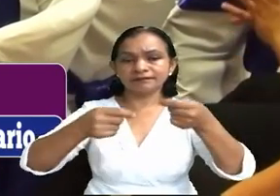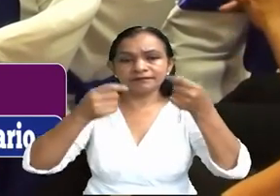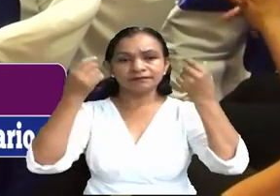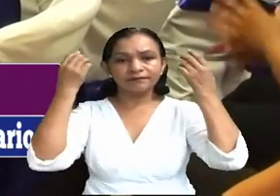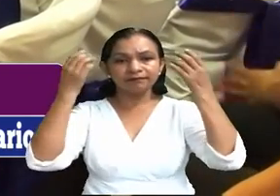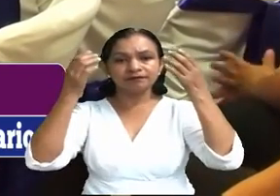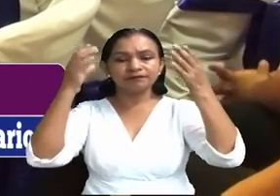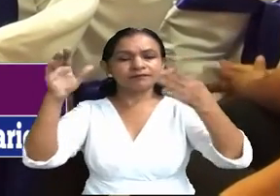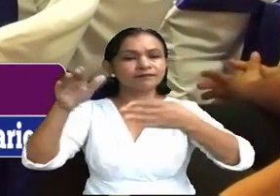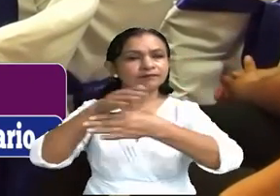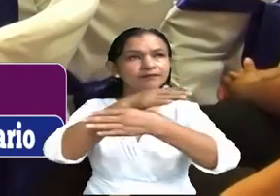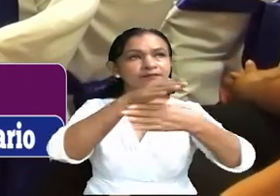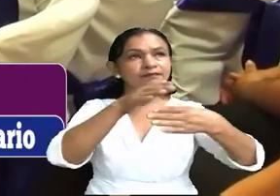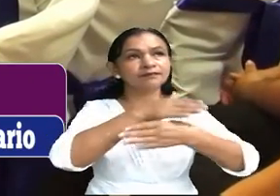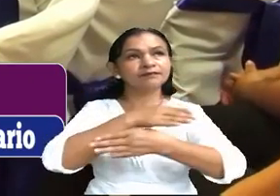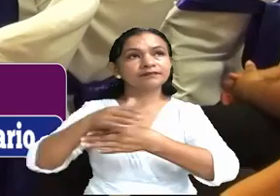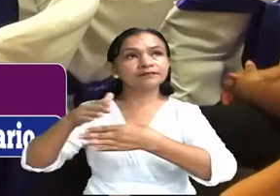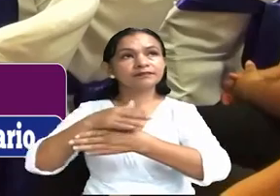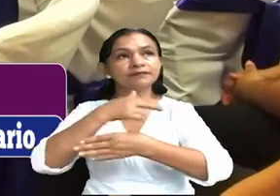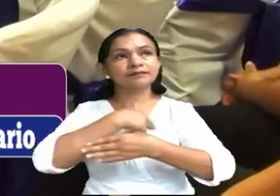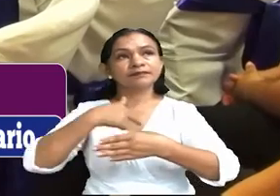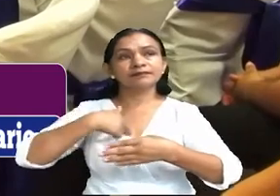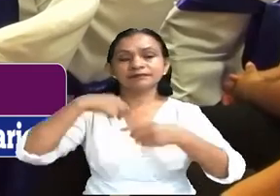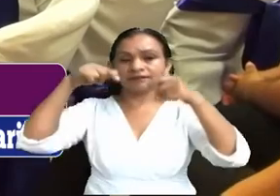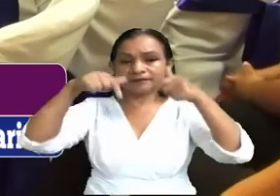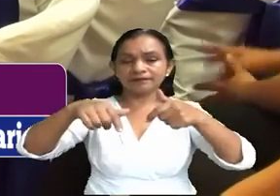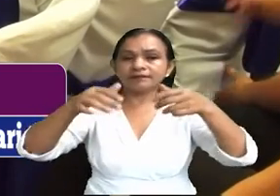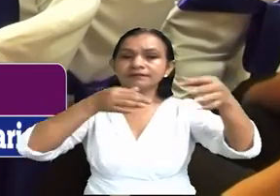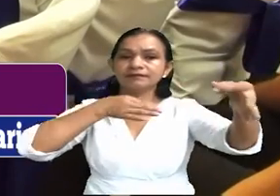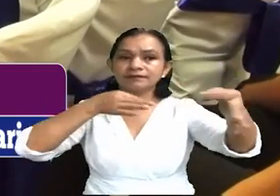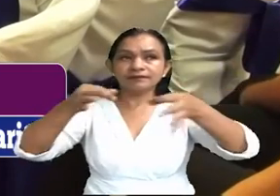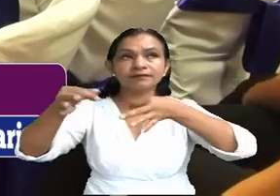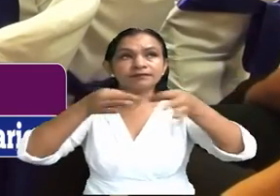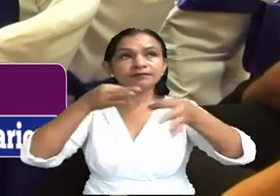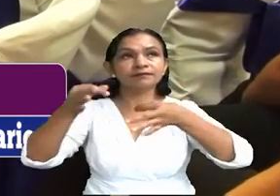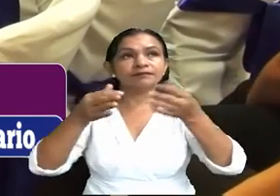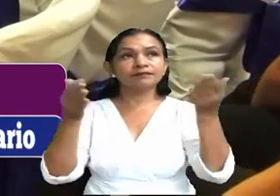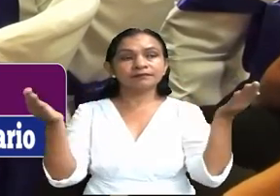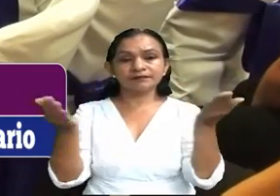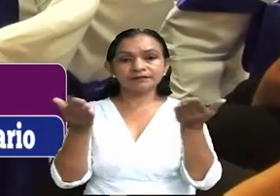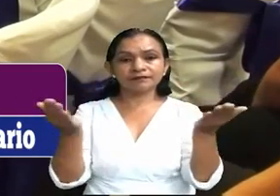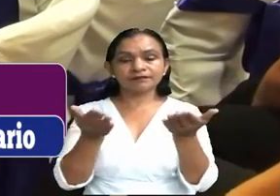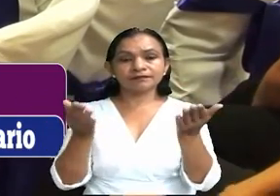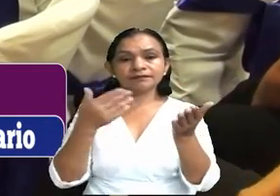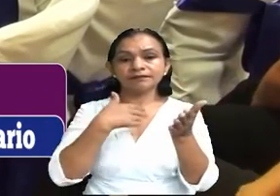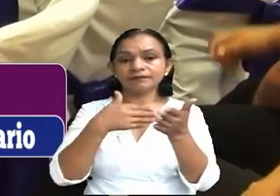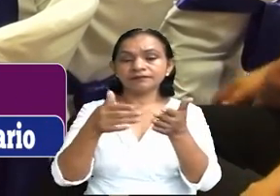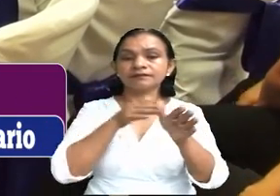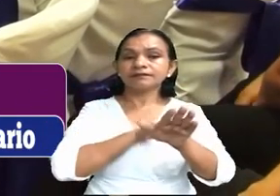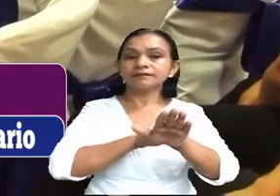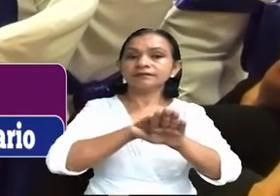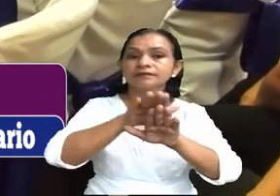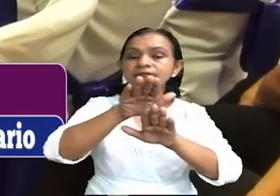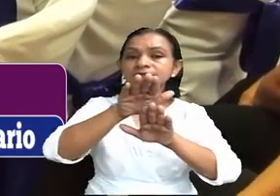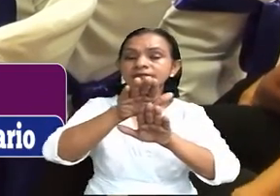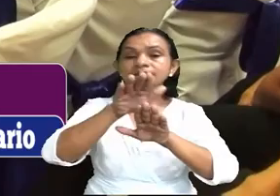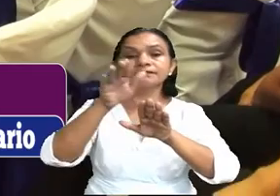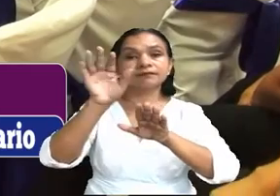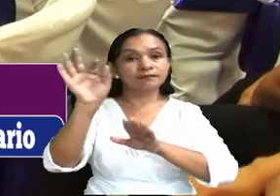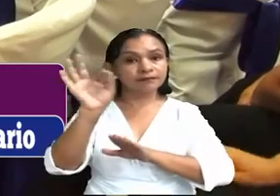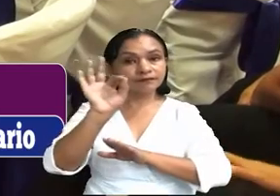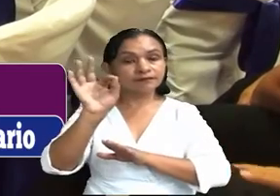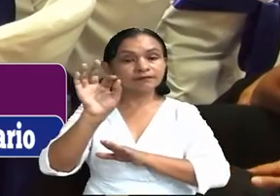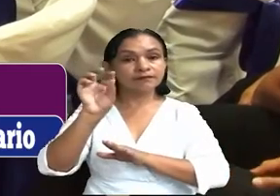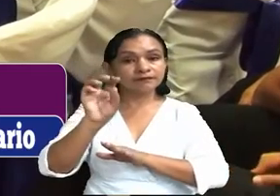culturales, etcétera, etcétera. Y aquí explicamos entonces esto de que la accesibilidad es un medio. Si